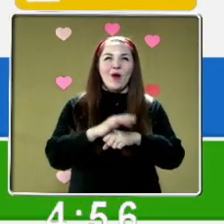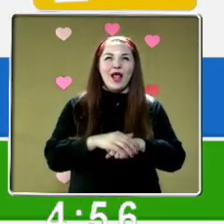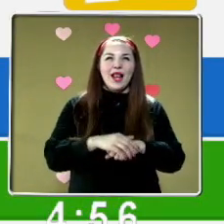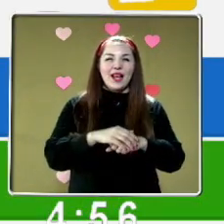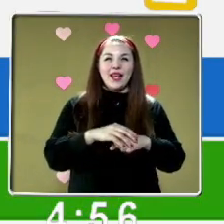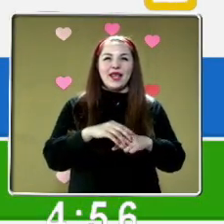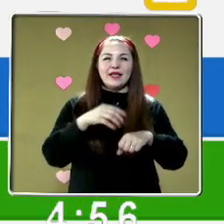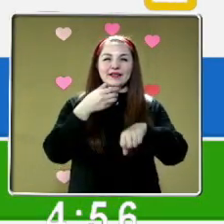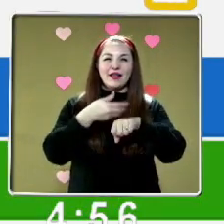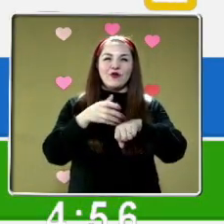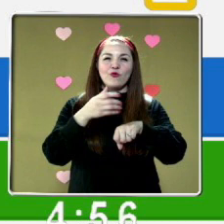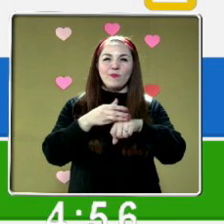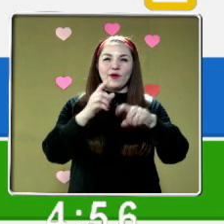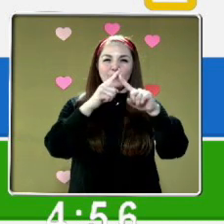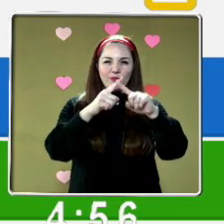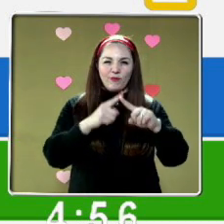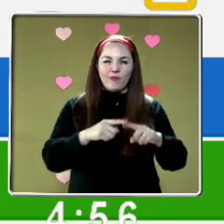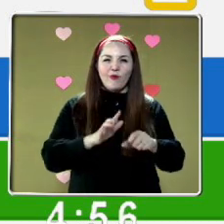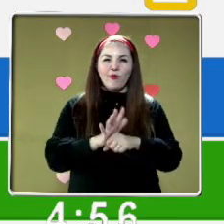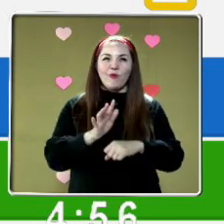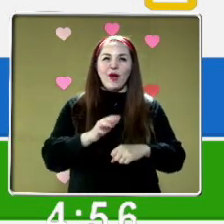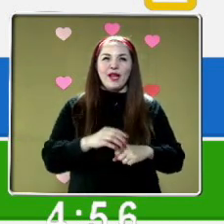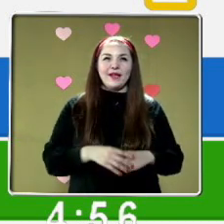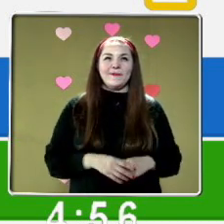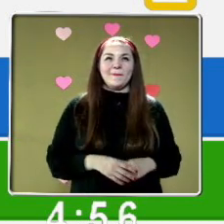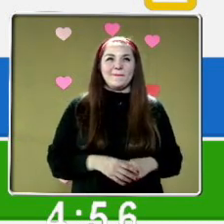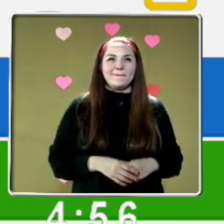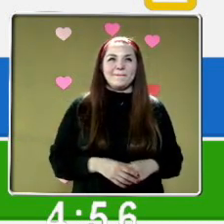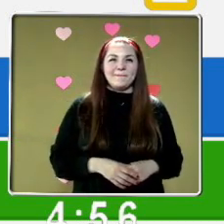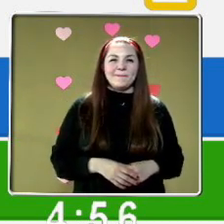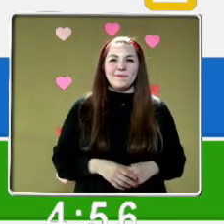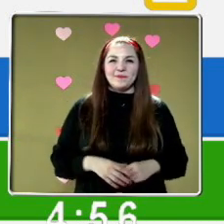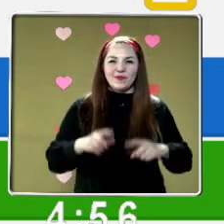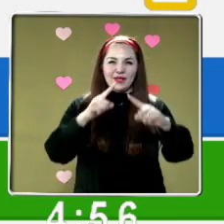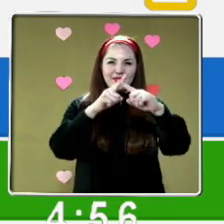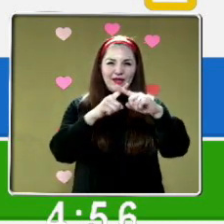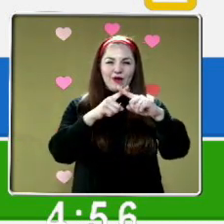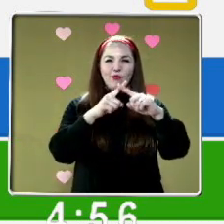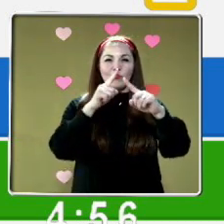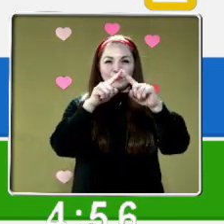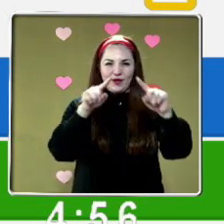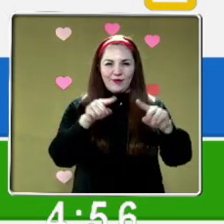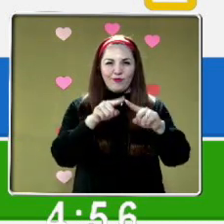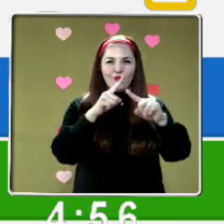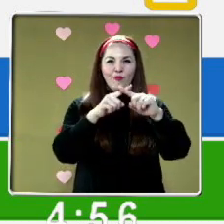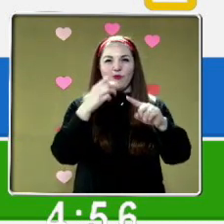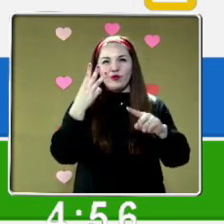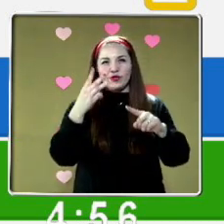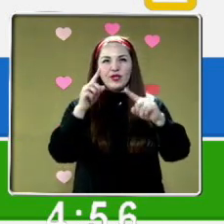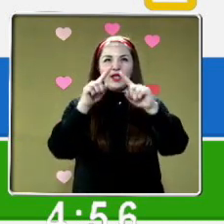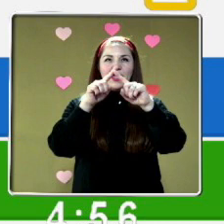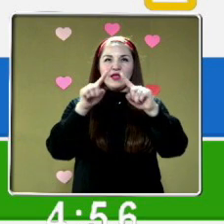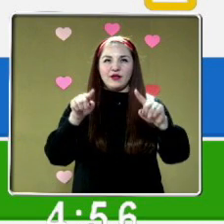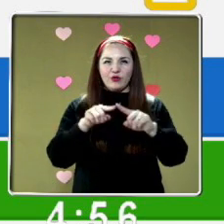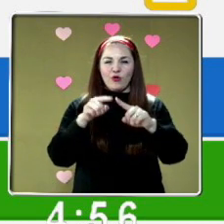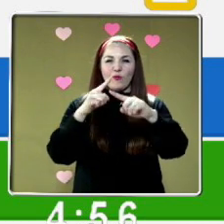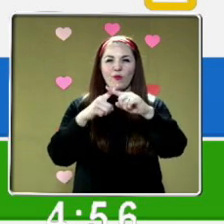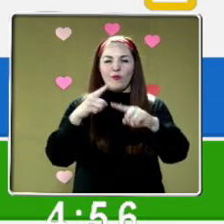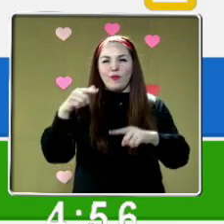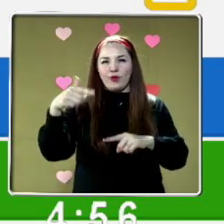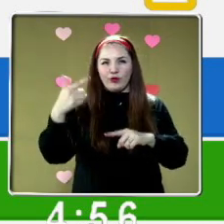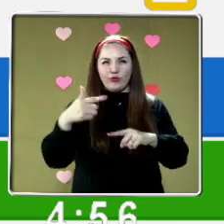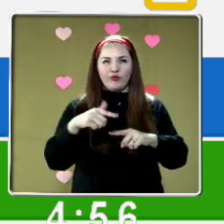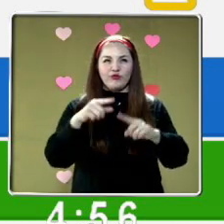siguiente tabla? Igual, ya sabes, mismo procedimiento. Ok, triángulo por 3, rombo por 12, círculo más 15